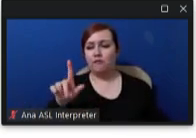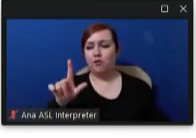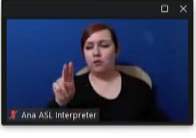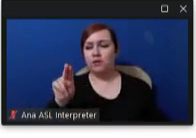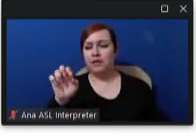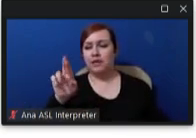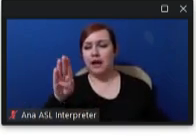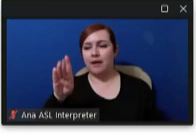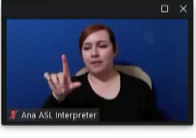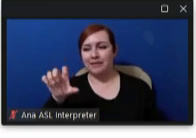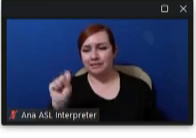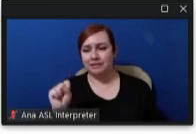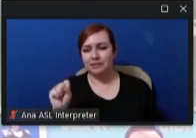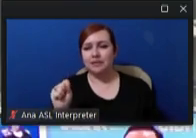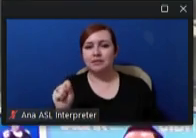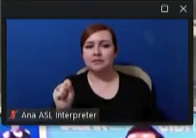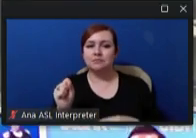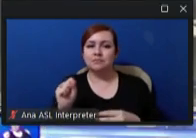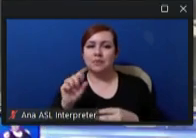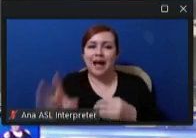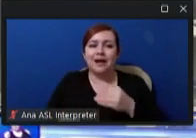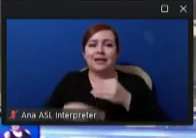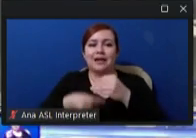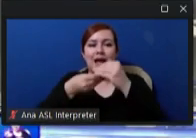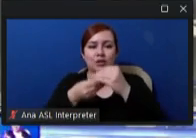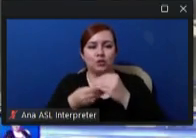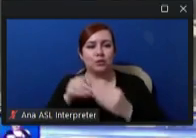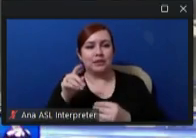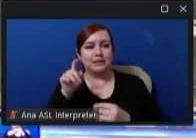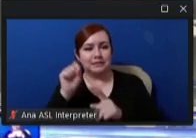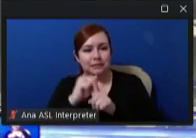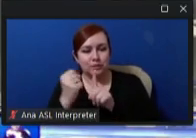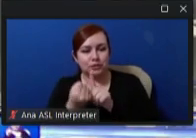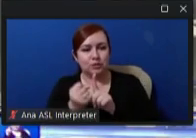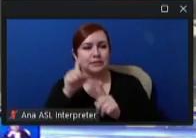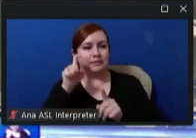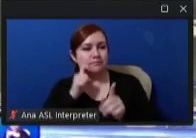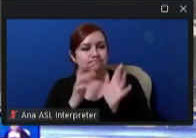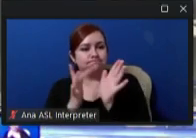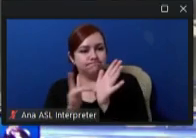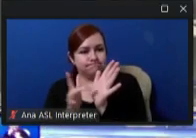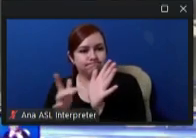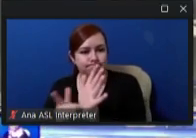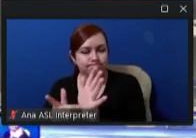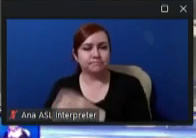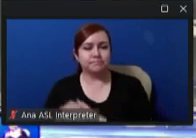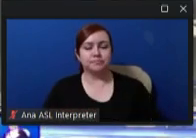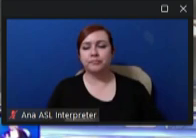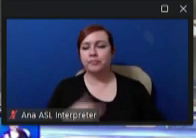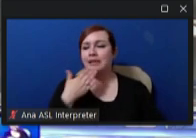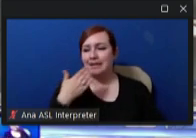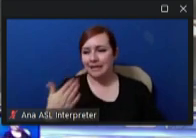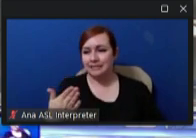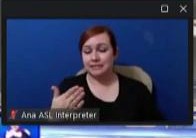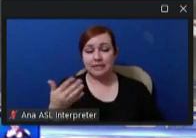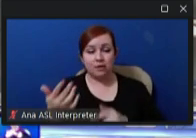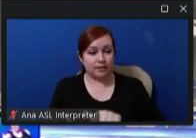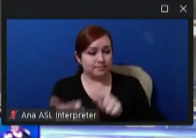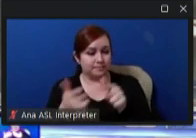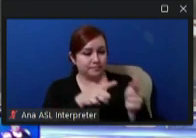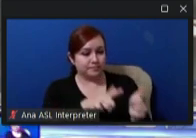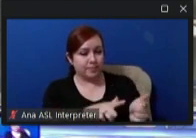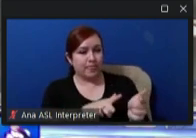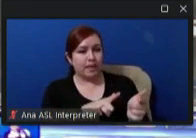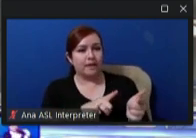es mi intervención. Muchas gracias. Muchas gracias, comisionado. Le paso la palabra al relator especial para